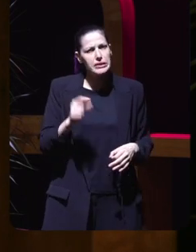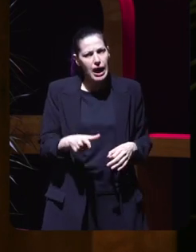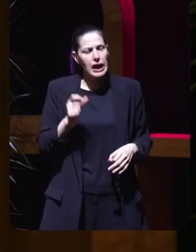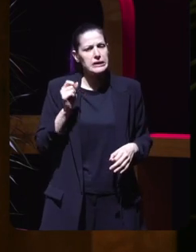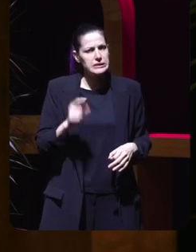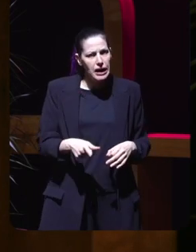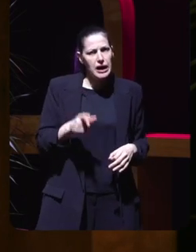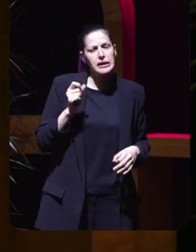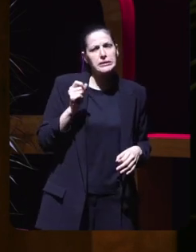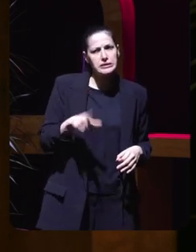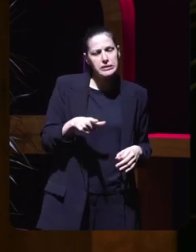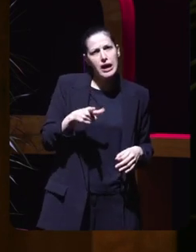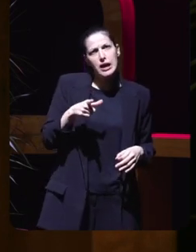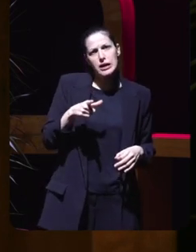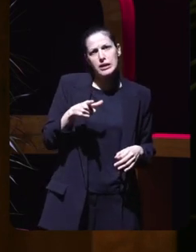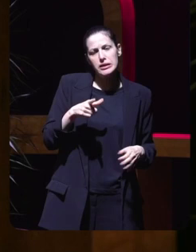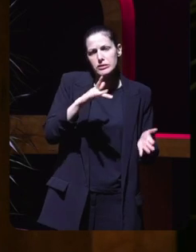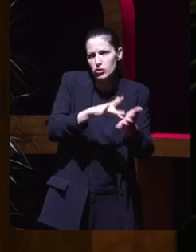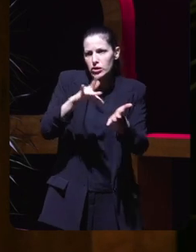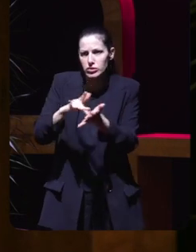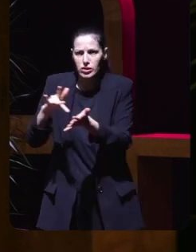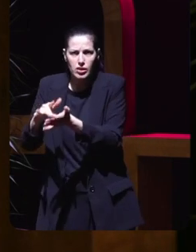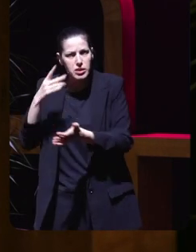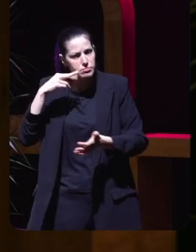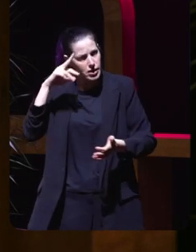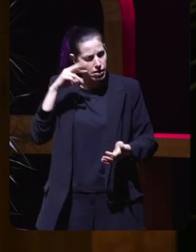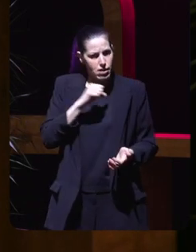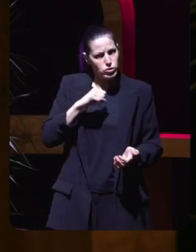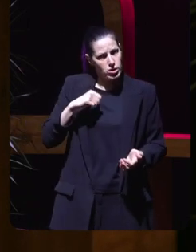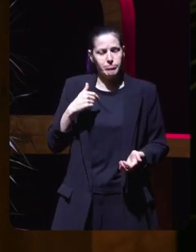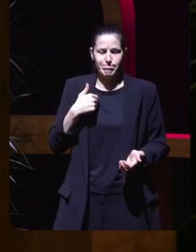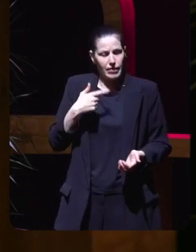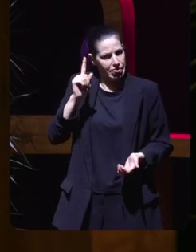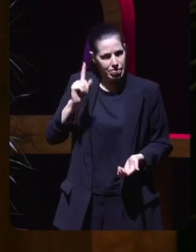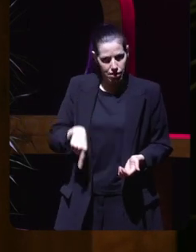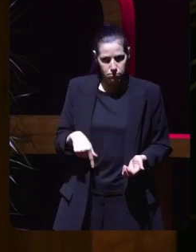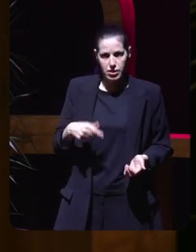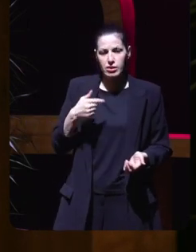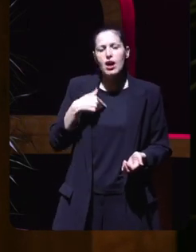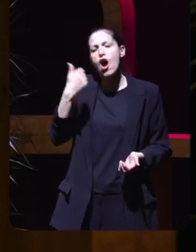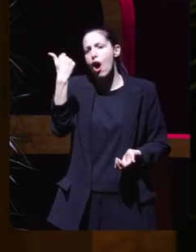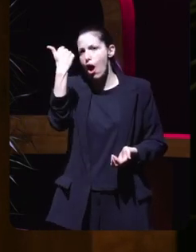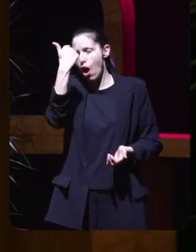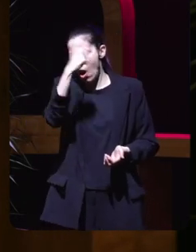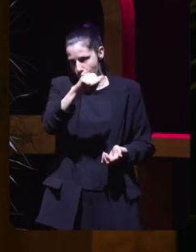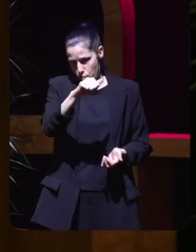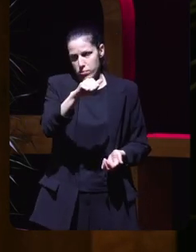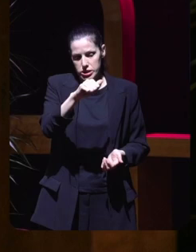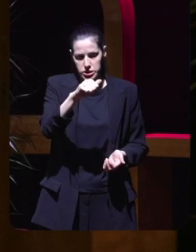pero bueno Esto fallando mi experiencia personal tienen que ver pues pasar dentro de mí como fileira de hombres y digo de verdad de muy sinceramente